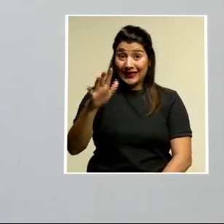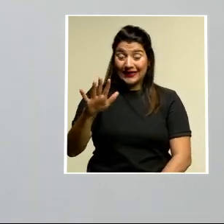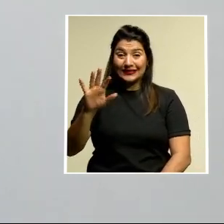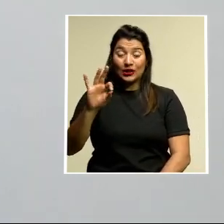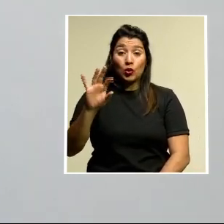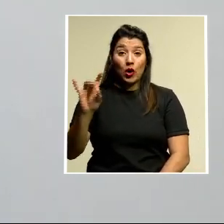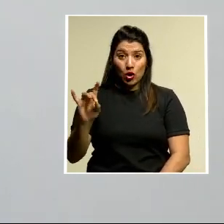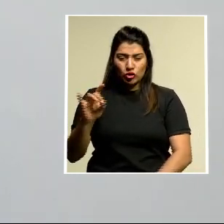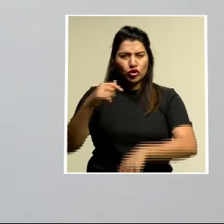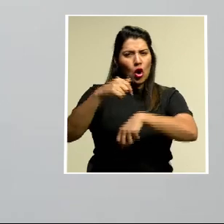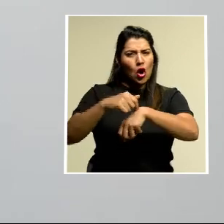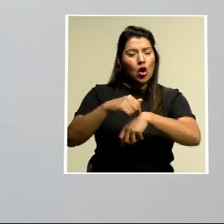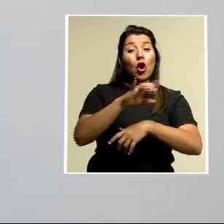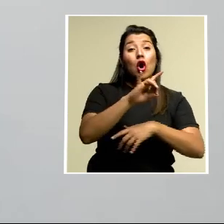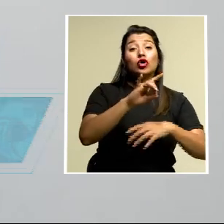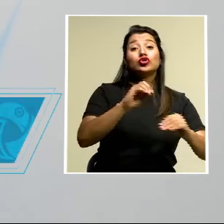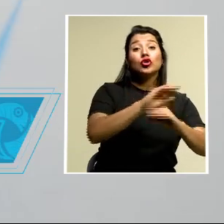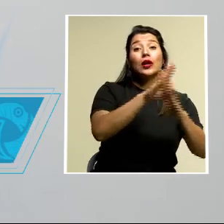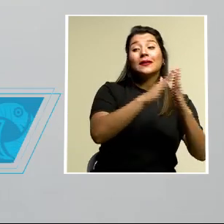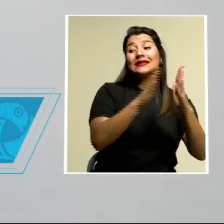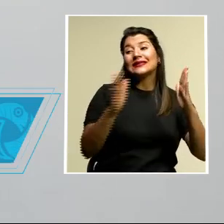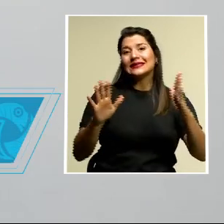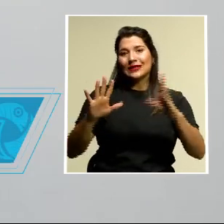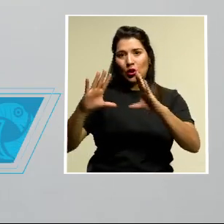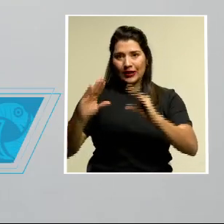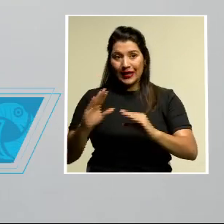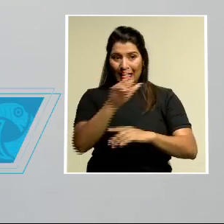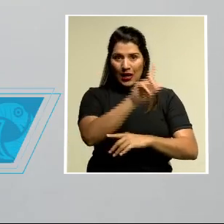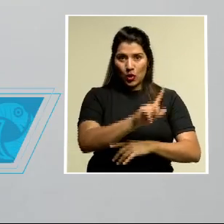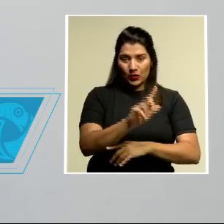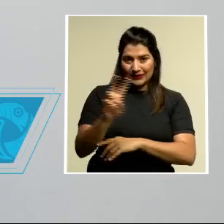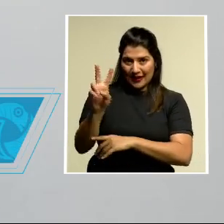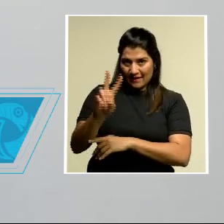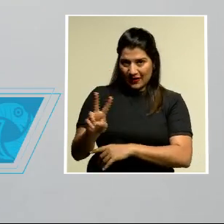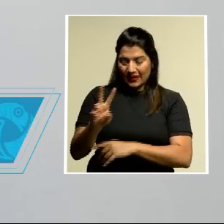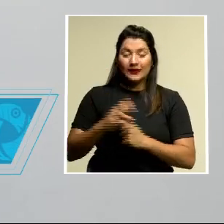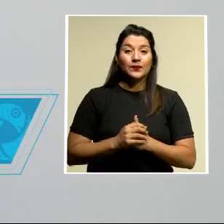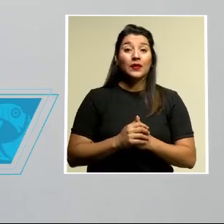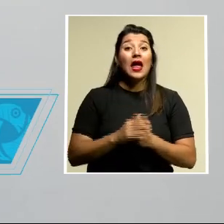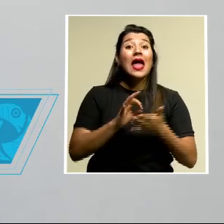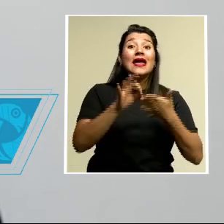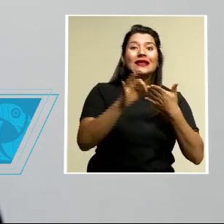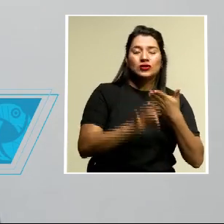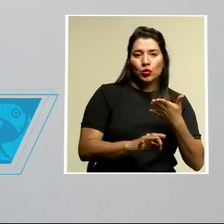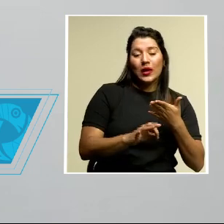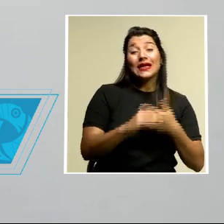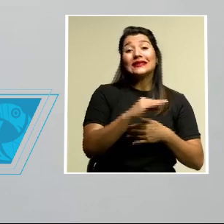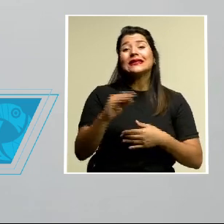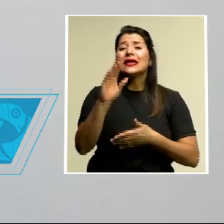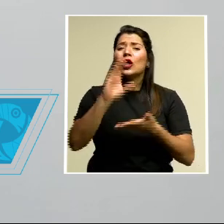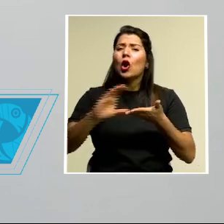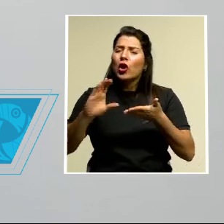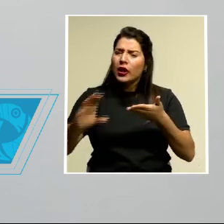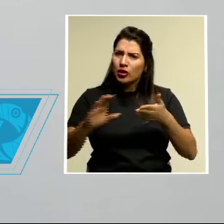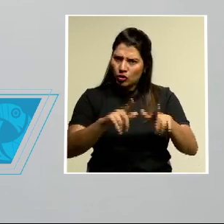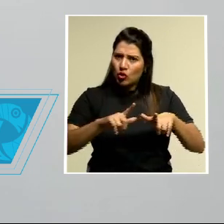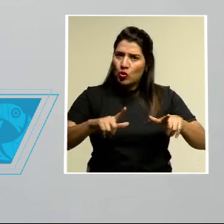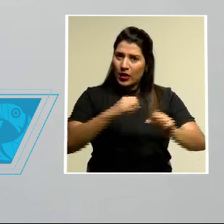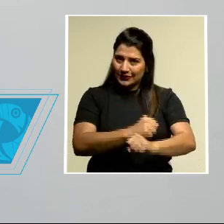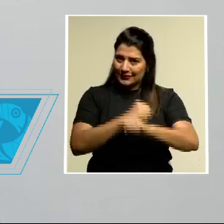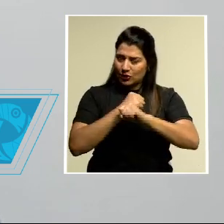2459-1598 en un horario de 8 a 5 y de lunes a viernes. Las escuelas y colegios son lugares seguros y estaremos a su